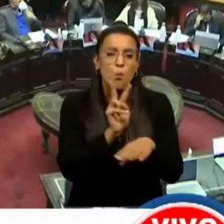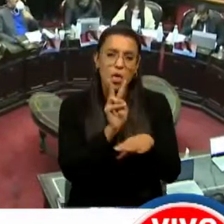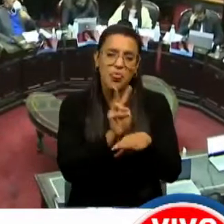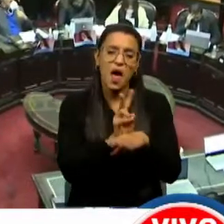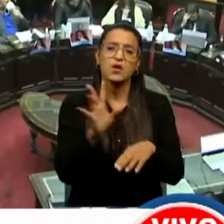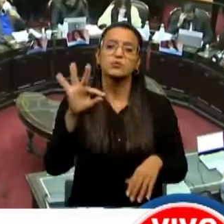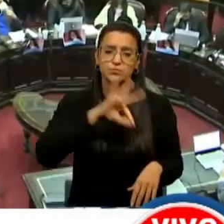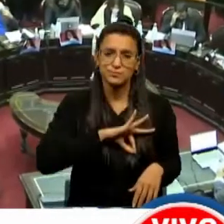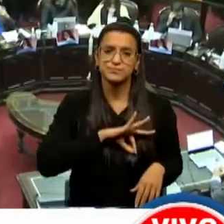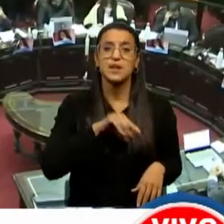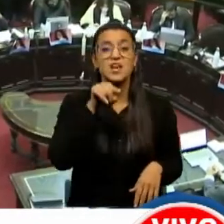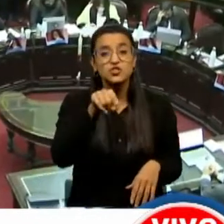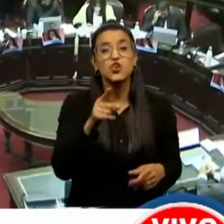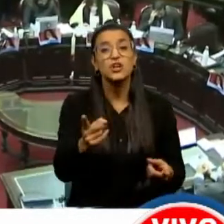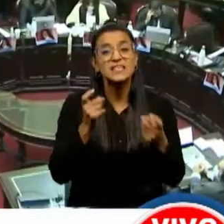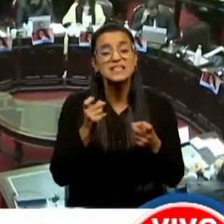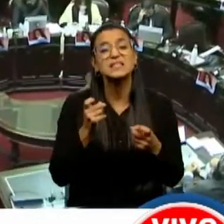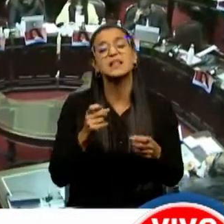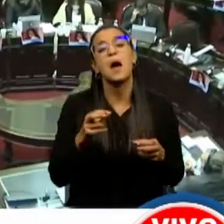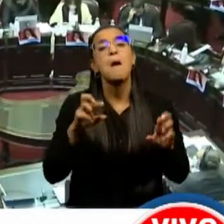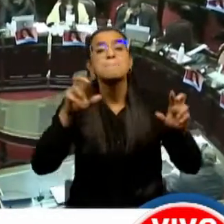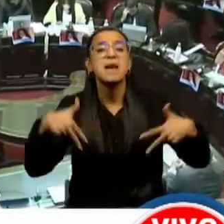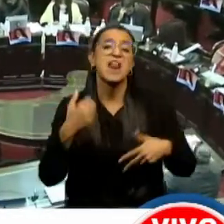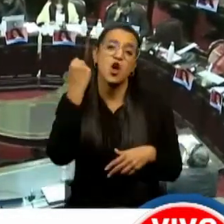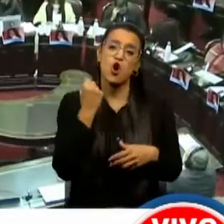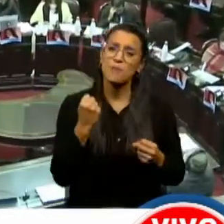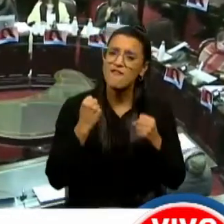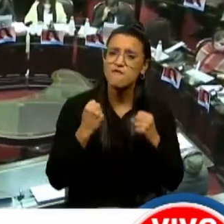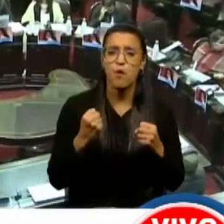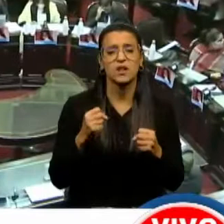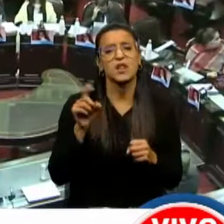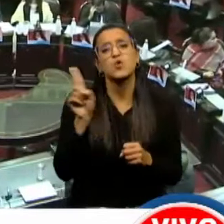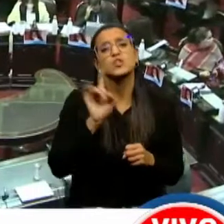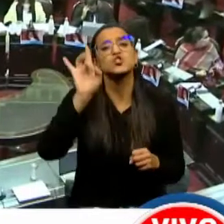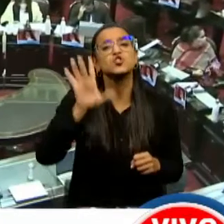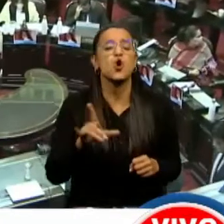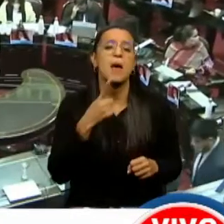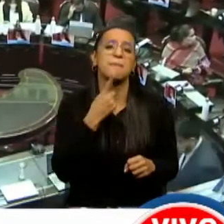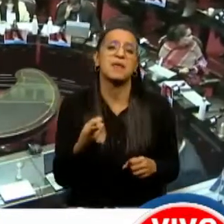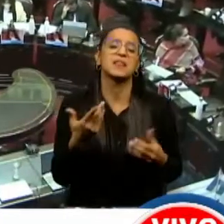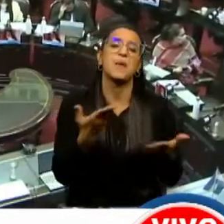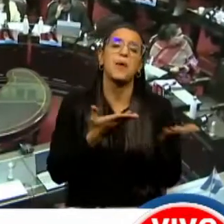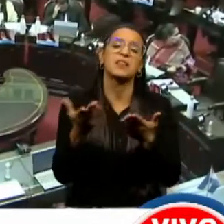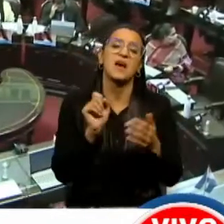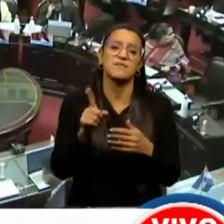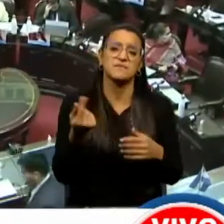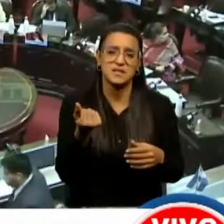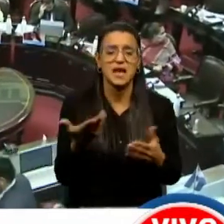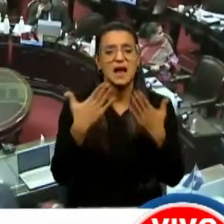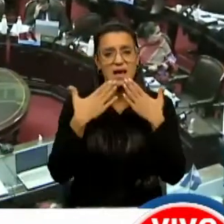adquisitivo, y eso requiere una política económica mucho más fuerte que solo establecer estas leves ventajas fiscales.